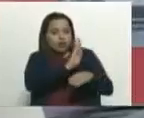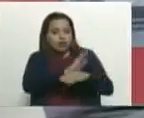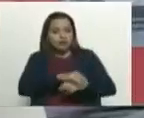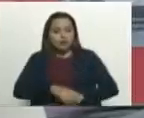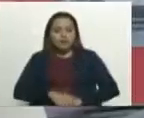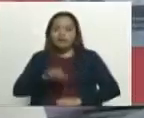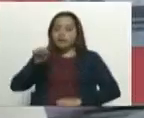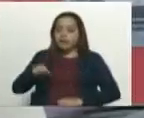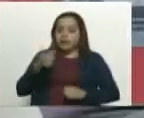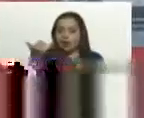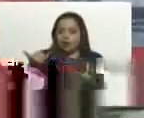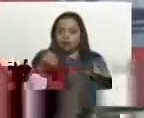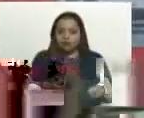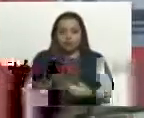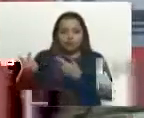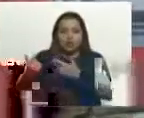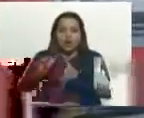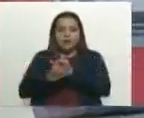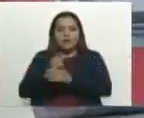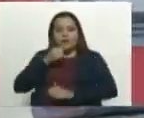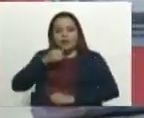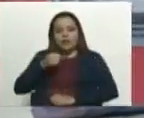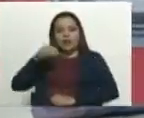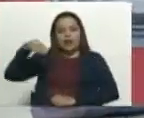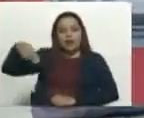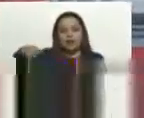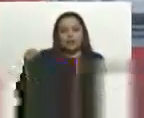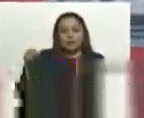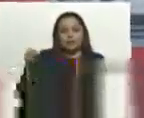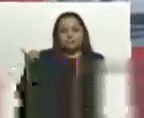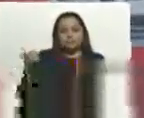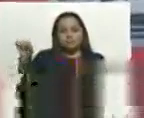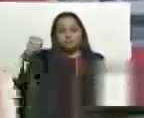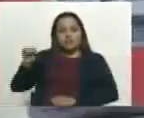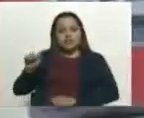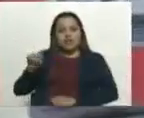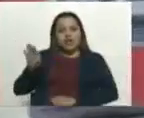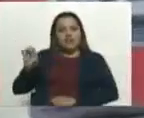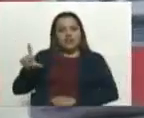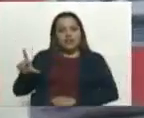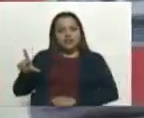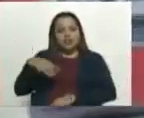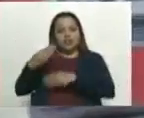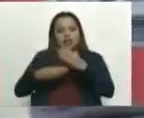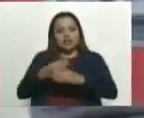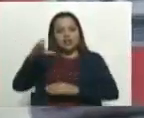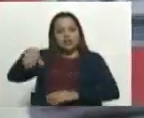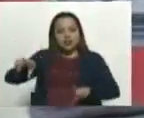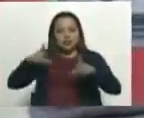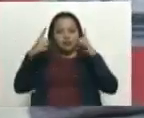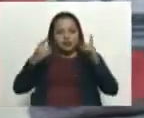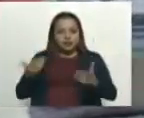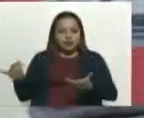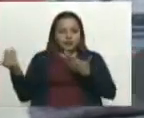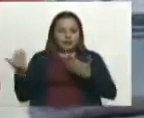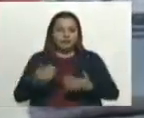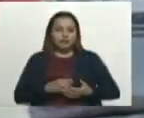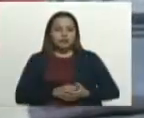Bueno, vamos con nuestra compañera Marisabel Dunn con información de última hora que se está registrando en el estado La Guaira. Veamos.